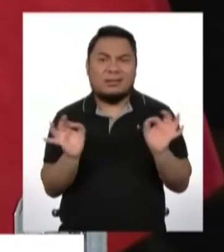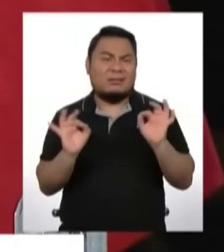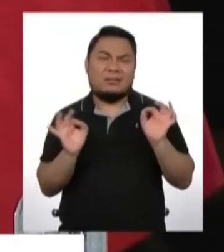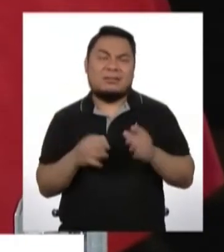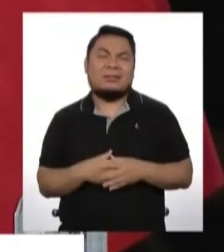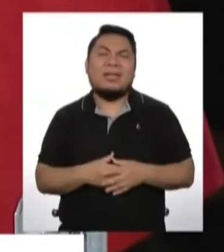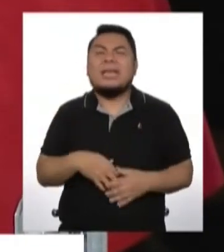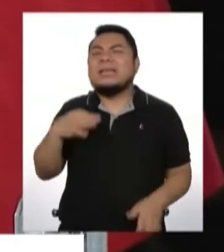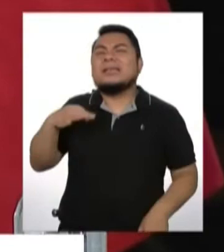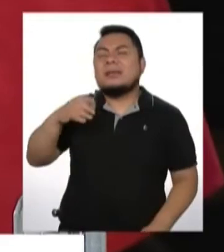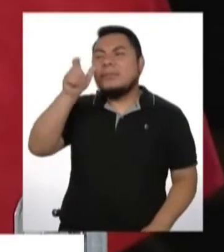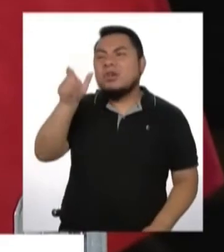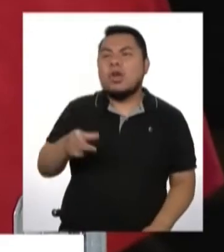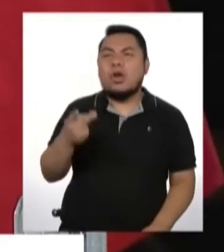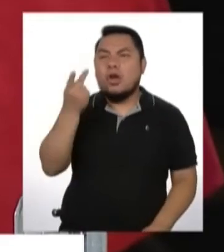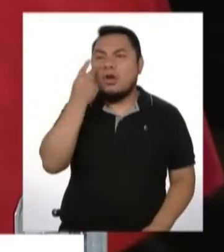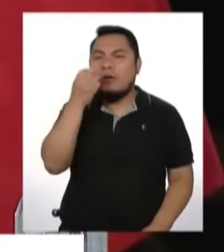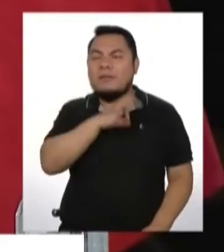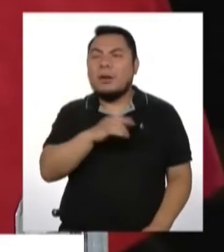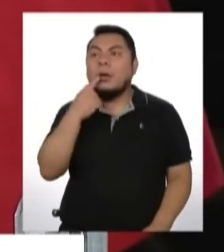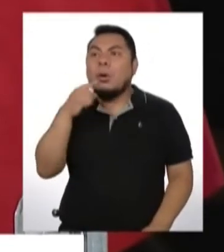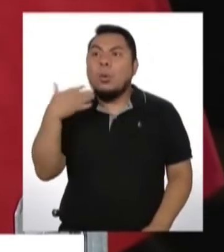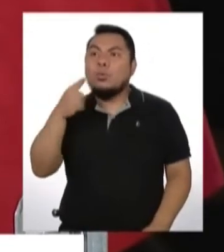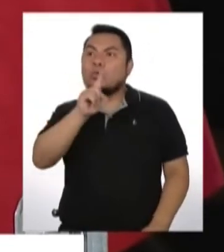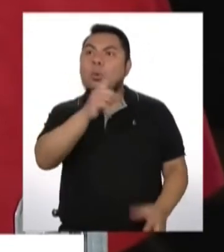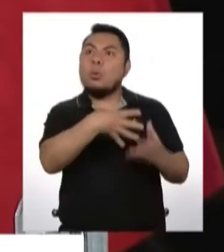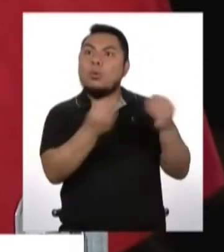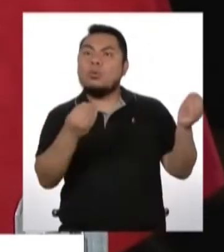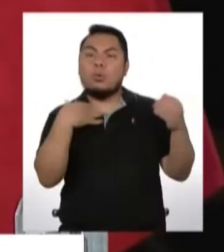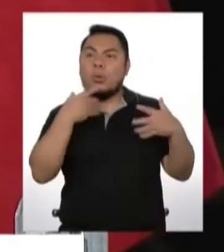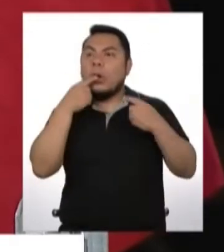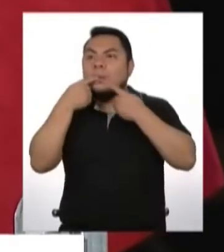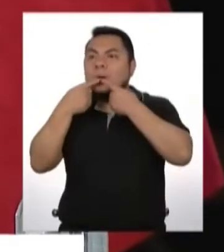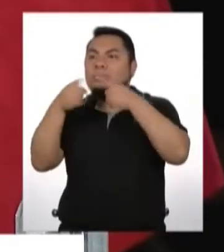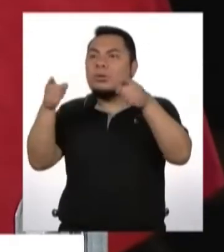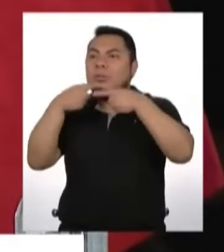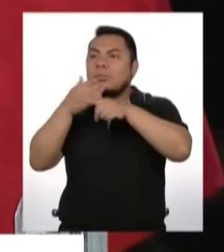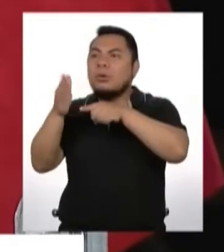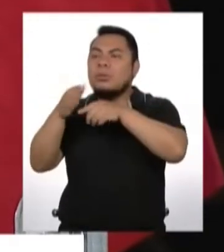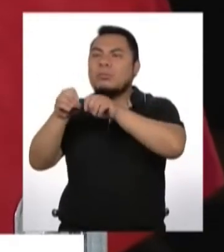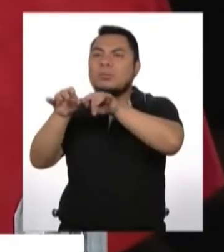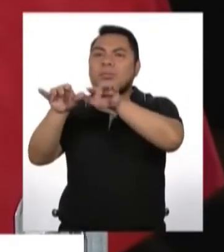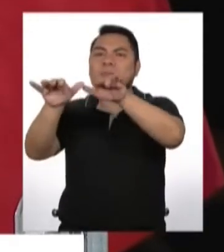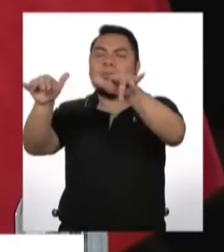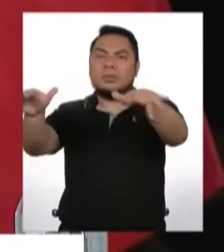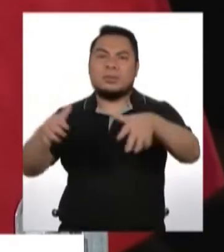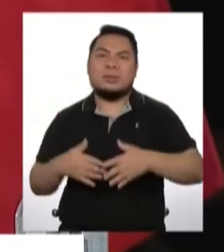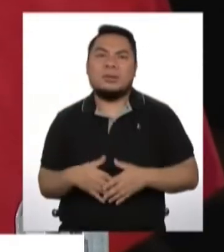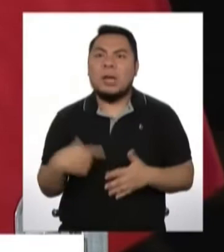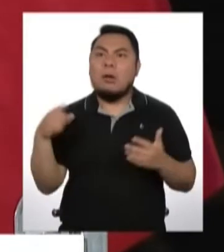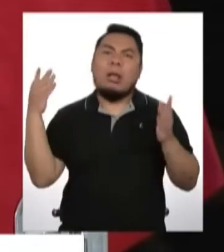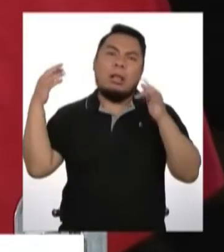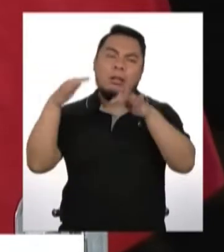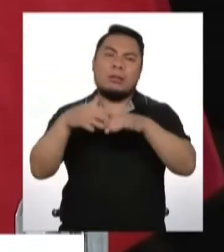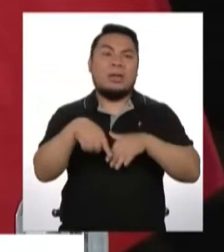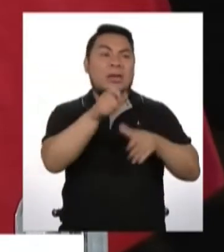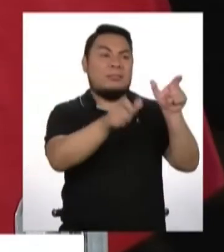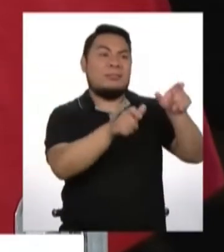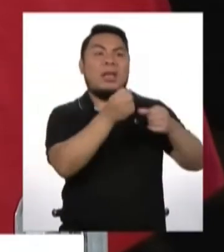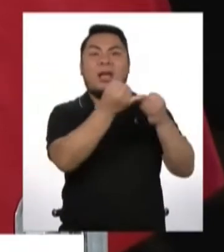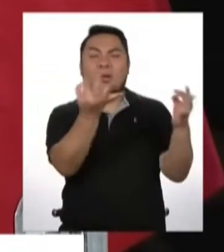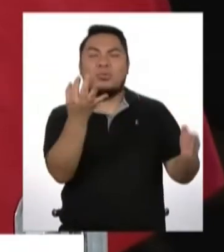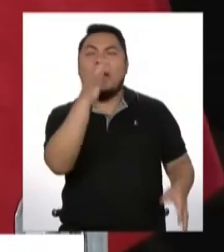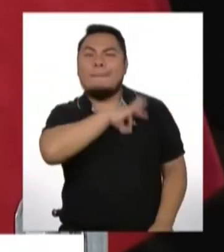alguien que se quiere aprovechar y comenzó la especulación y comenzaron a subir precios de algunos productos. Le dijimos tranquilo, porque